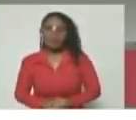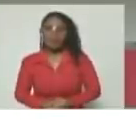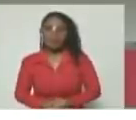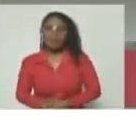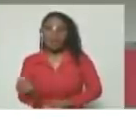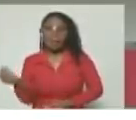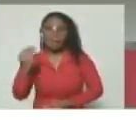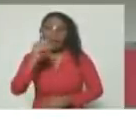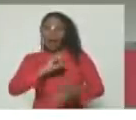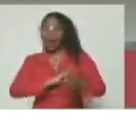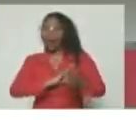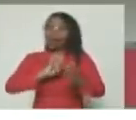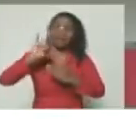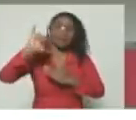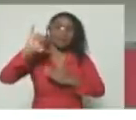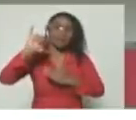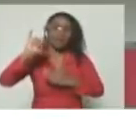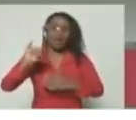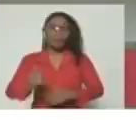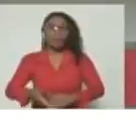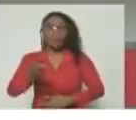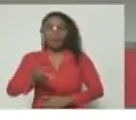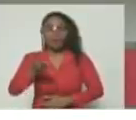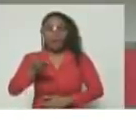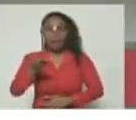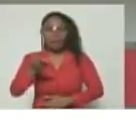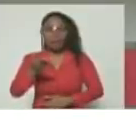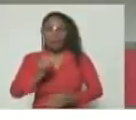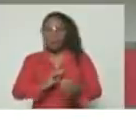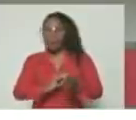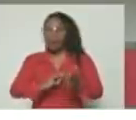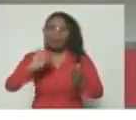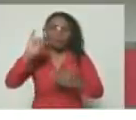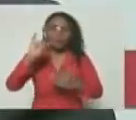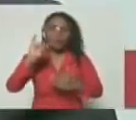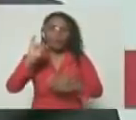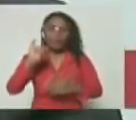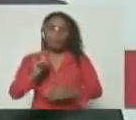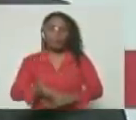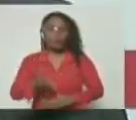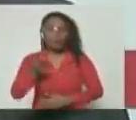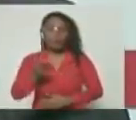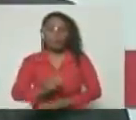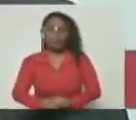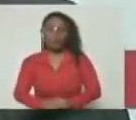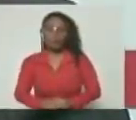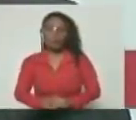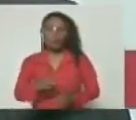más alta de las prioridades y la más alta de las importancias. Que pueda